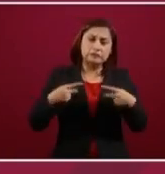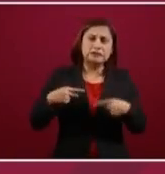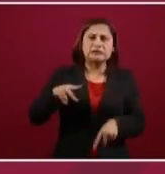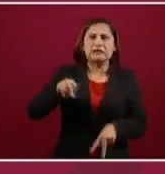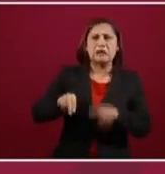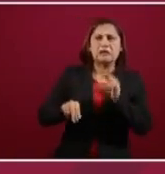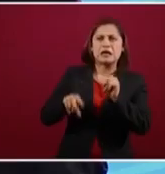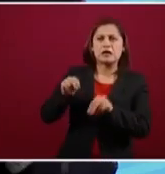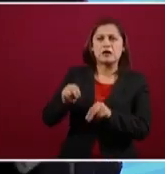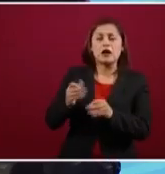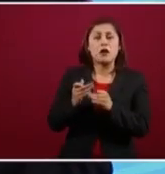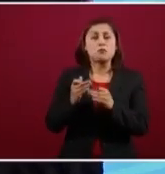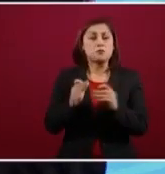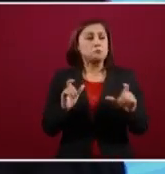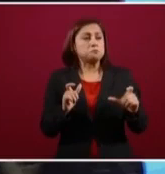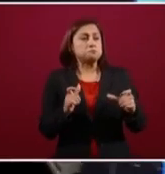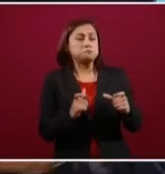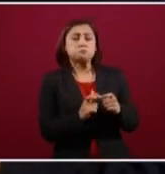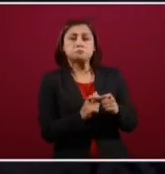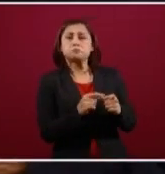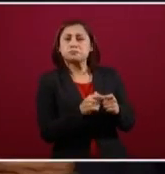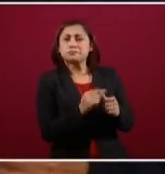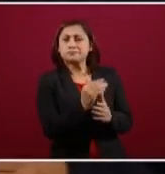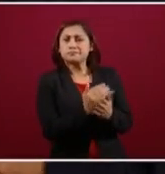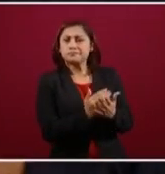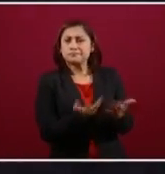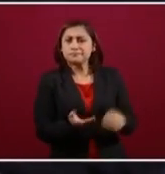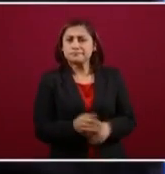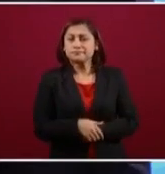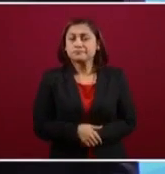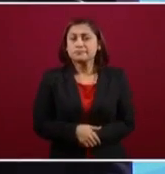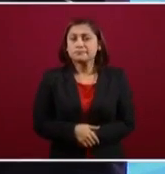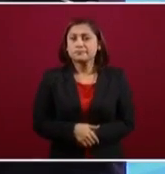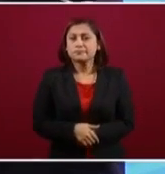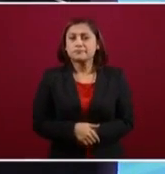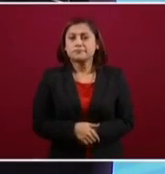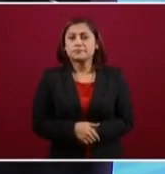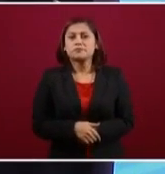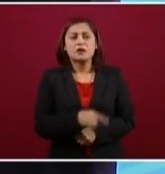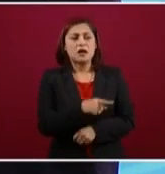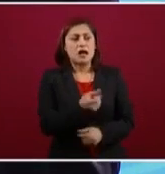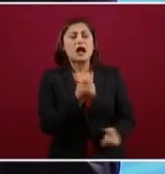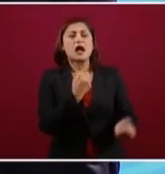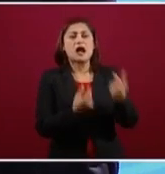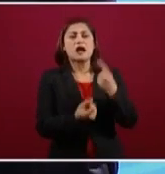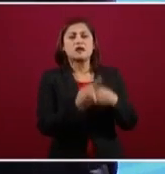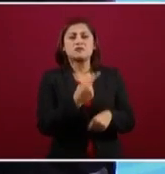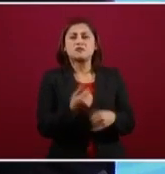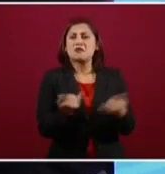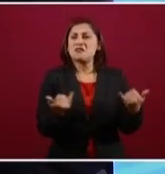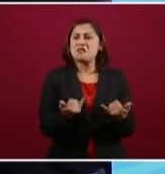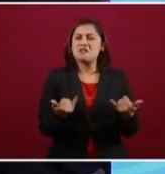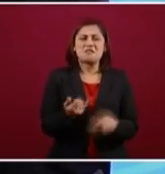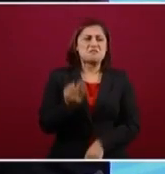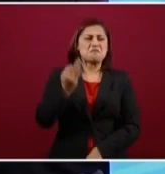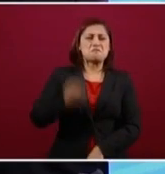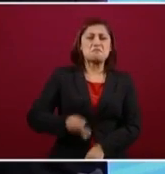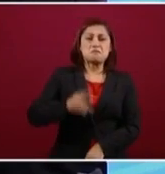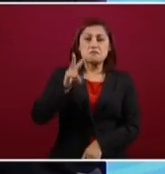y no entienden la nueva realidad, no quieren aceptar la nueva